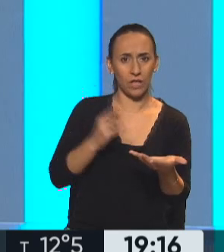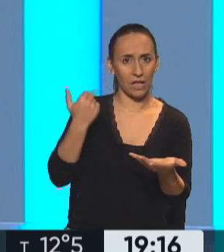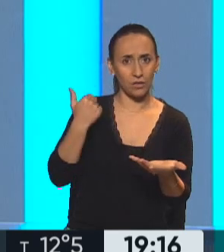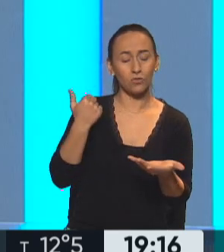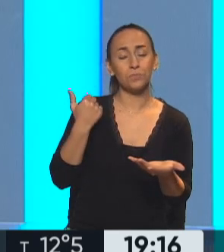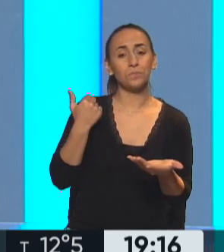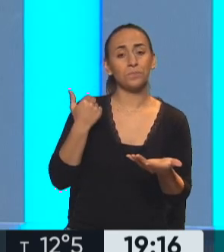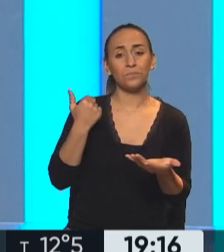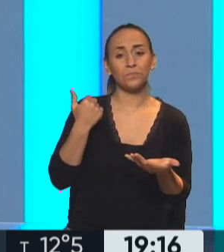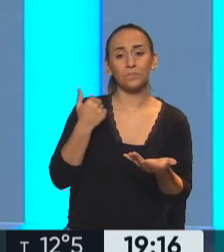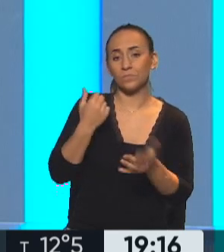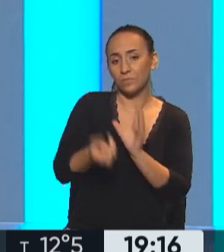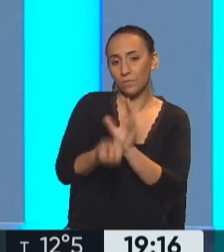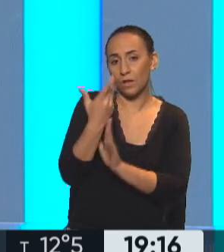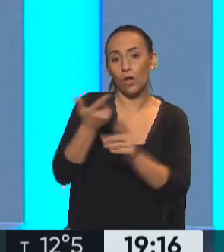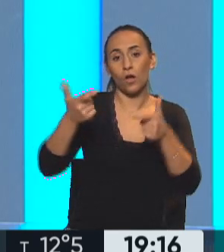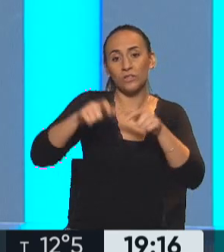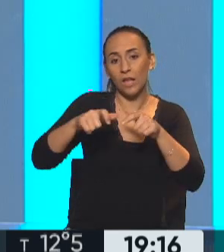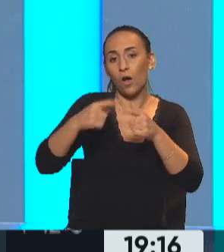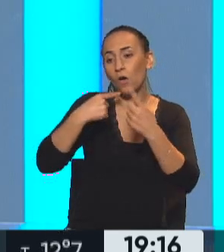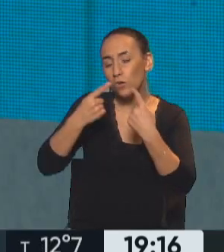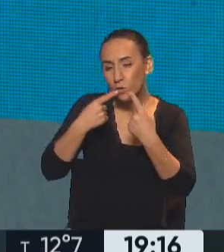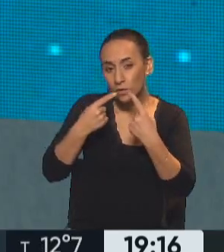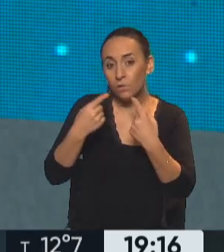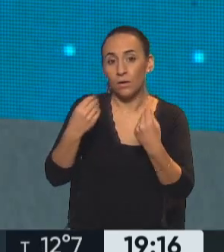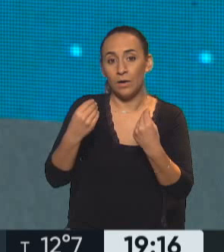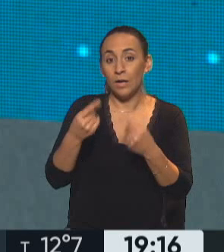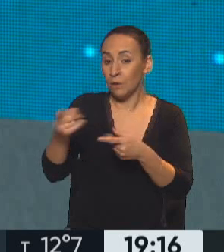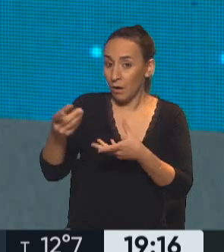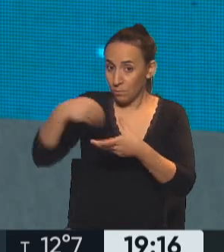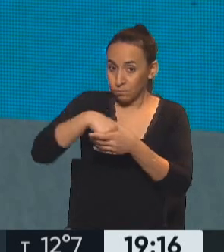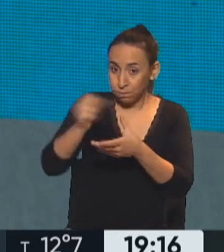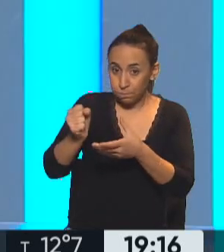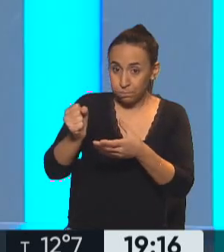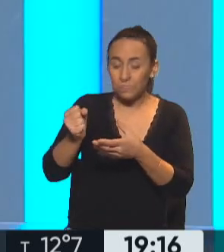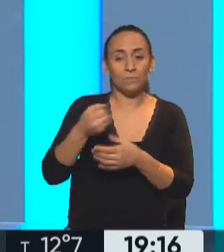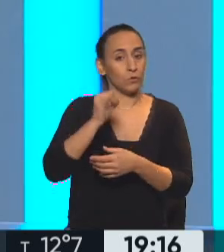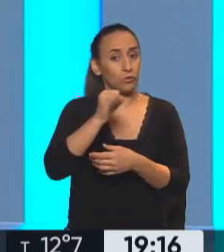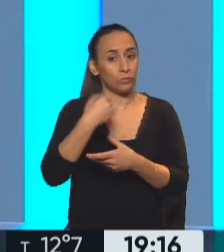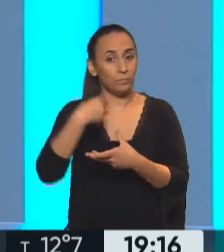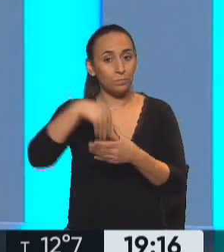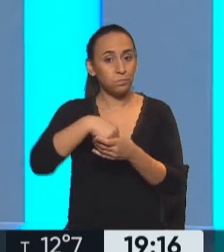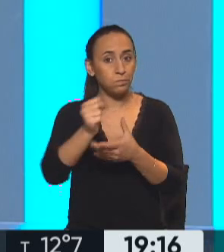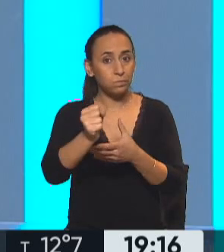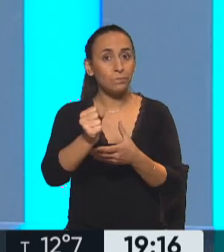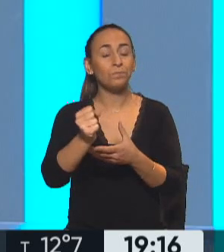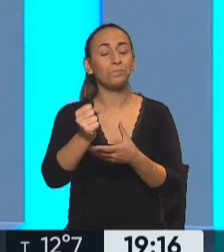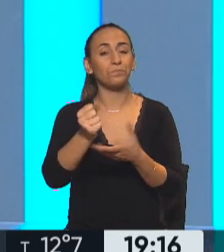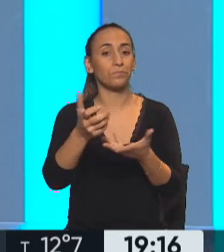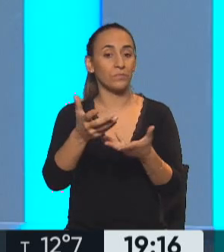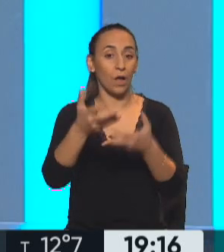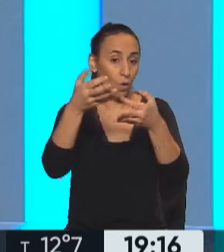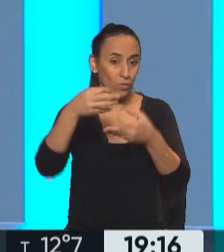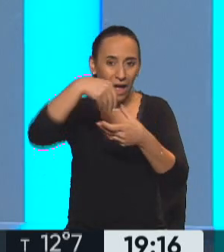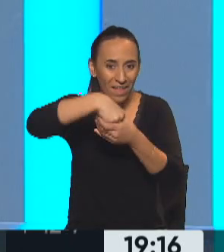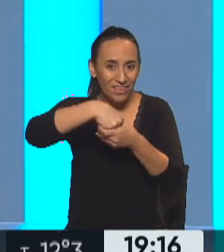nombró un consejo consultivo para el fortalecimiento del Poder Judicial. Usted formó parte. Yo formé parte de eso. Y justamente dentro del